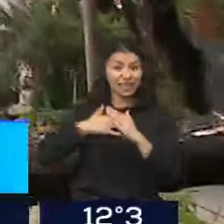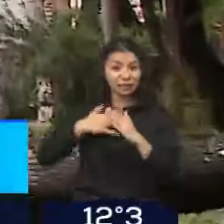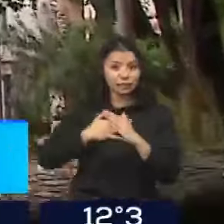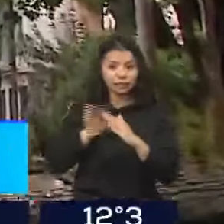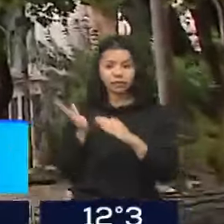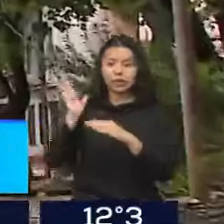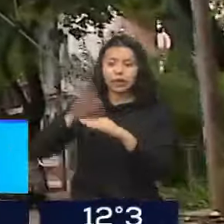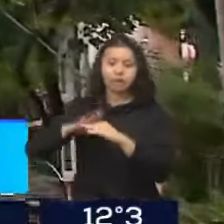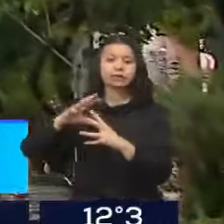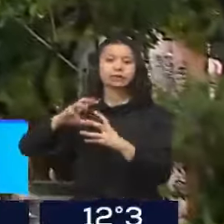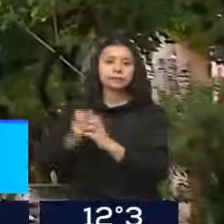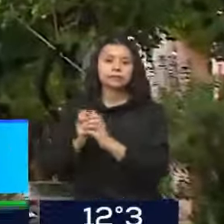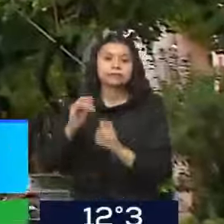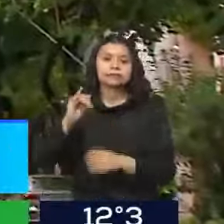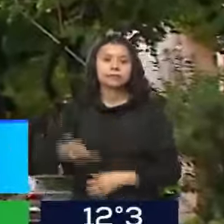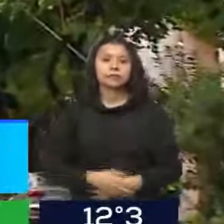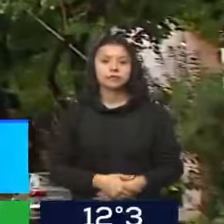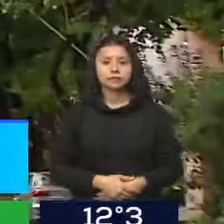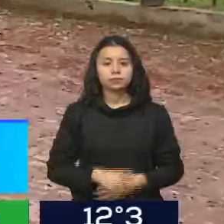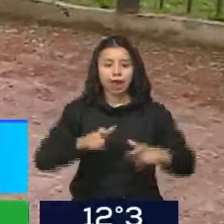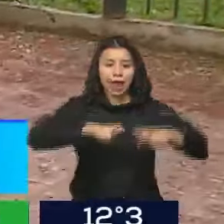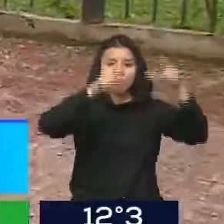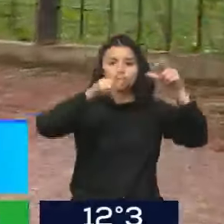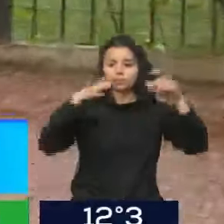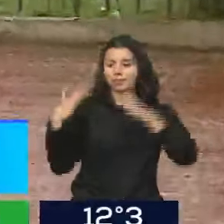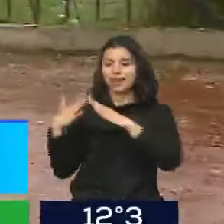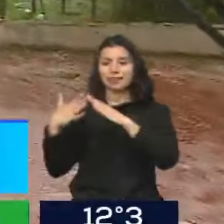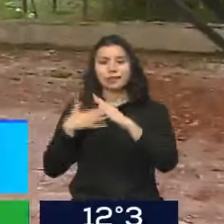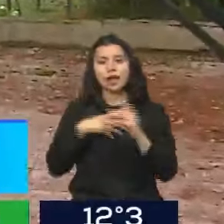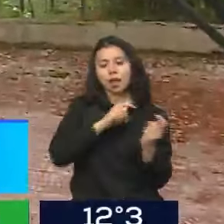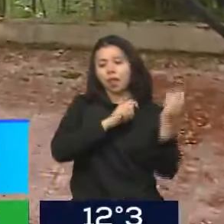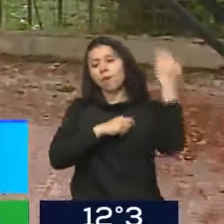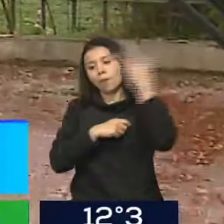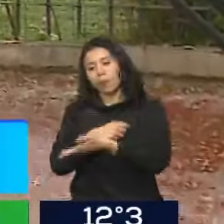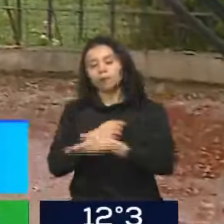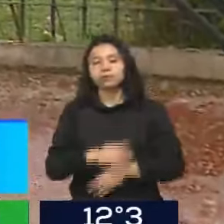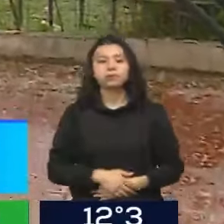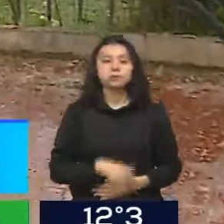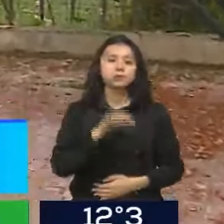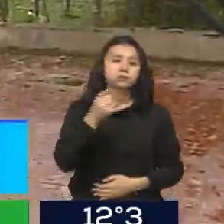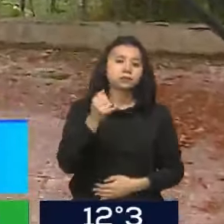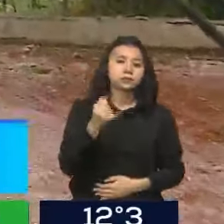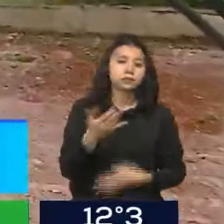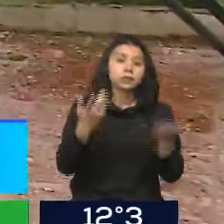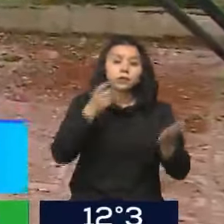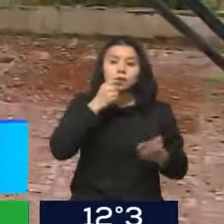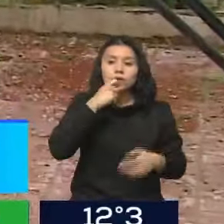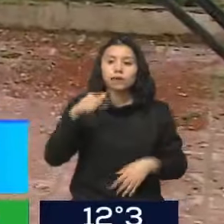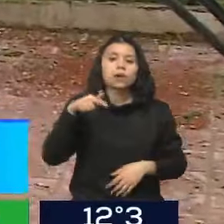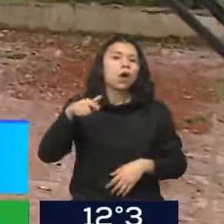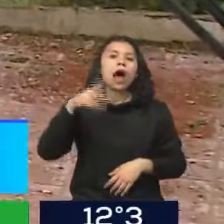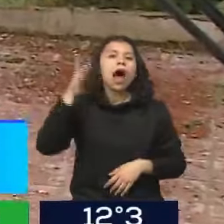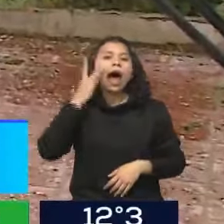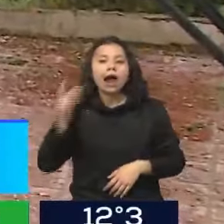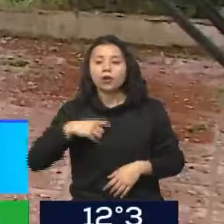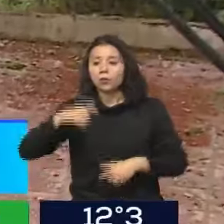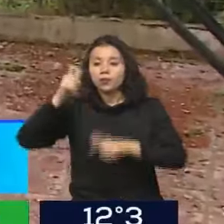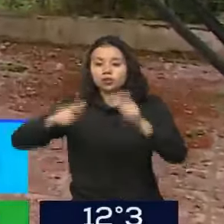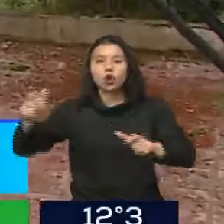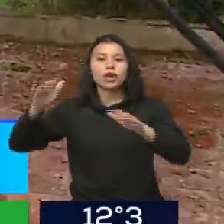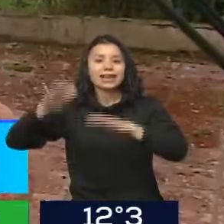del árbol cayó sobre su vivienda. Gracias a Dios no hubo tragedia porque pudo haber pasado un niño, un transeúnte, un auto. Esto data